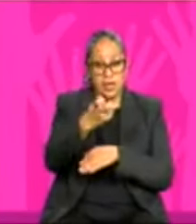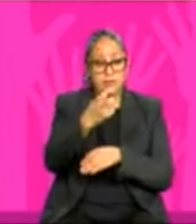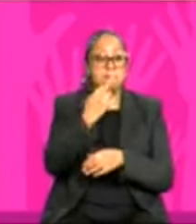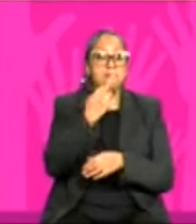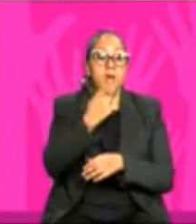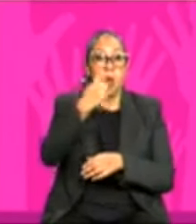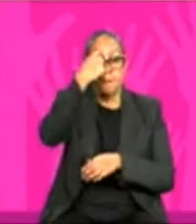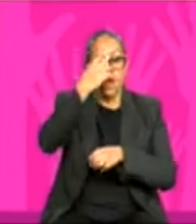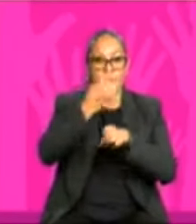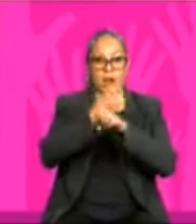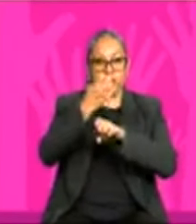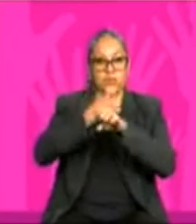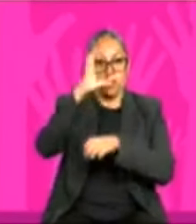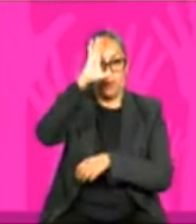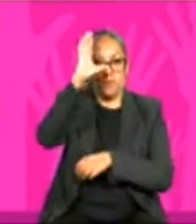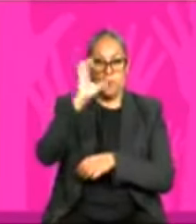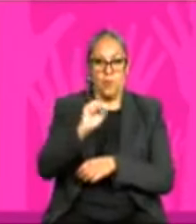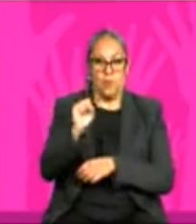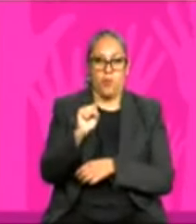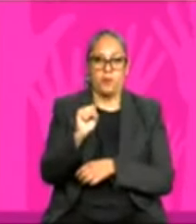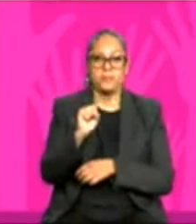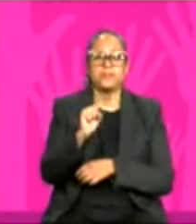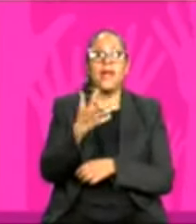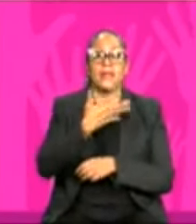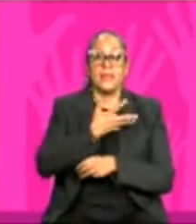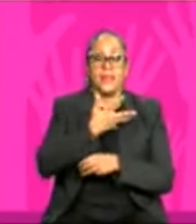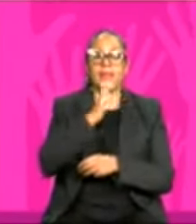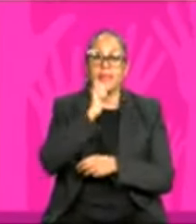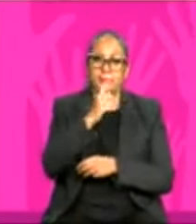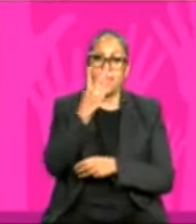morelenses? Tiene un tiempo de participación de